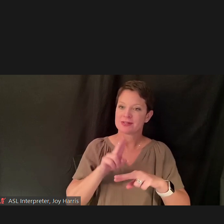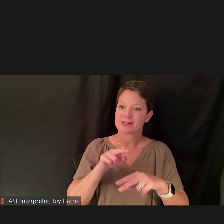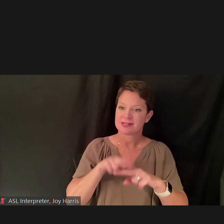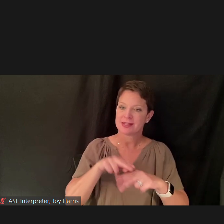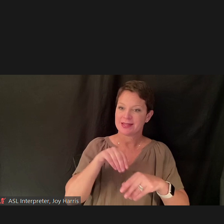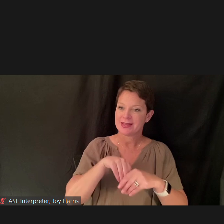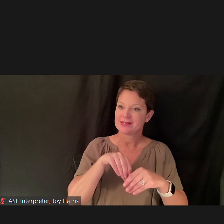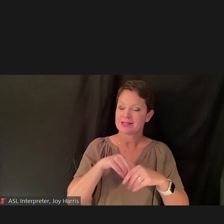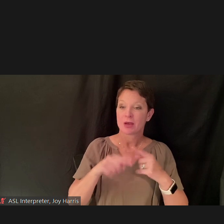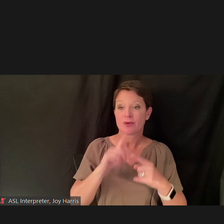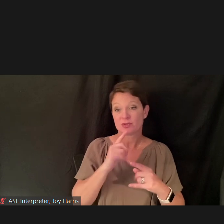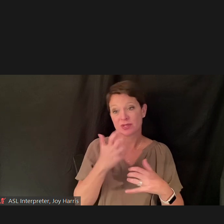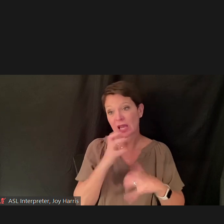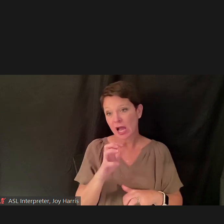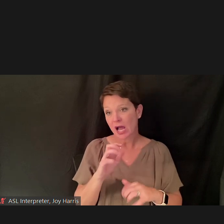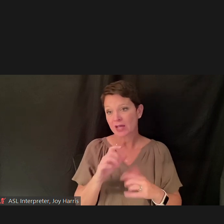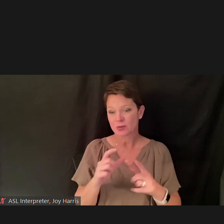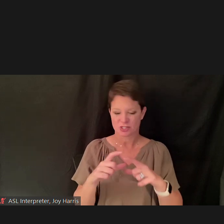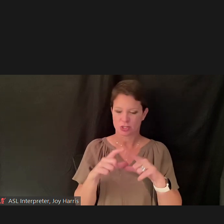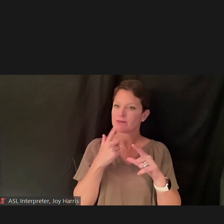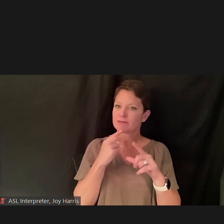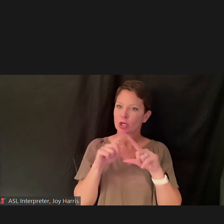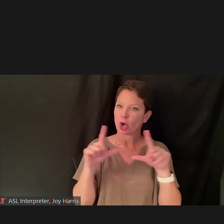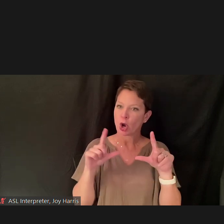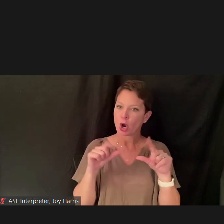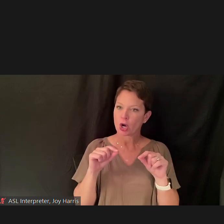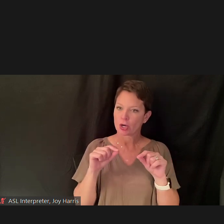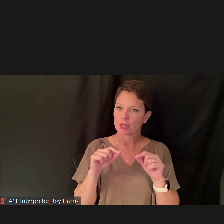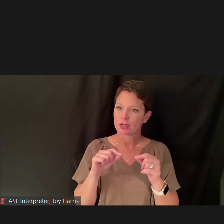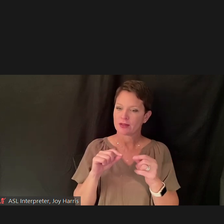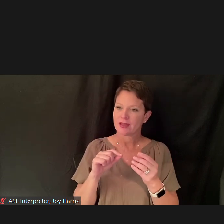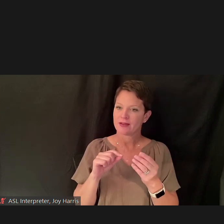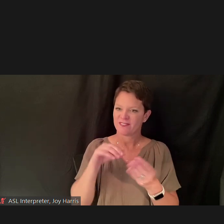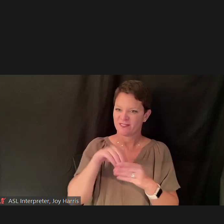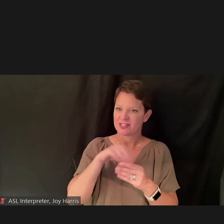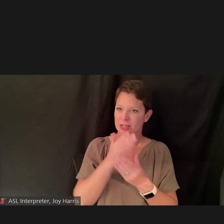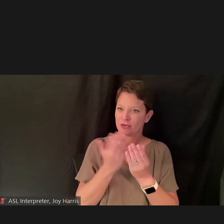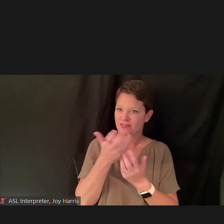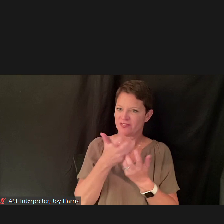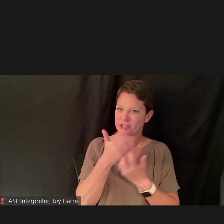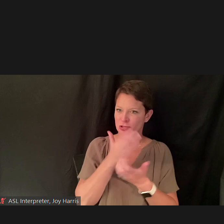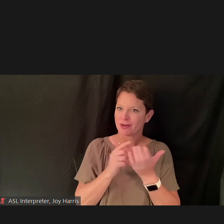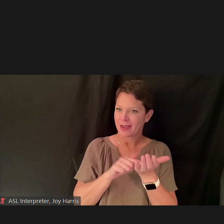reconocer los síntomas de un golpe de calor y cómo